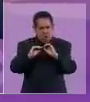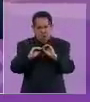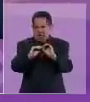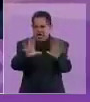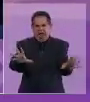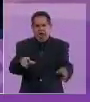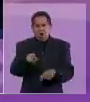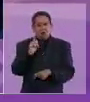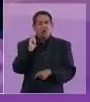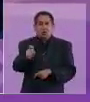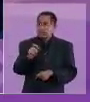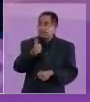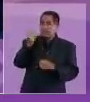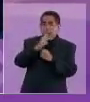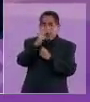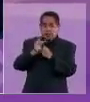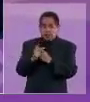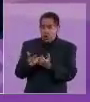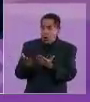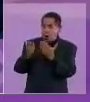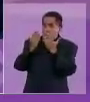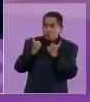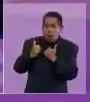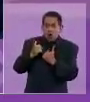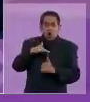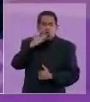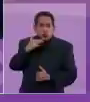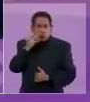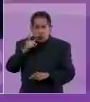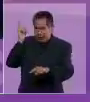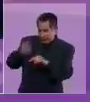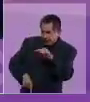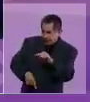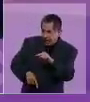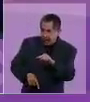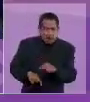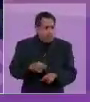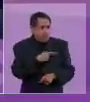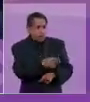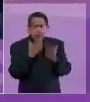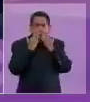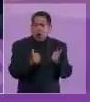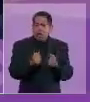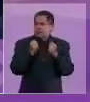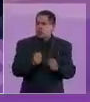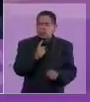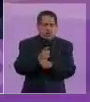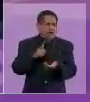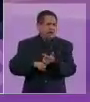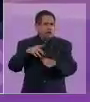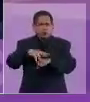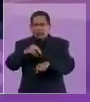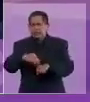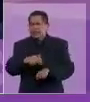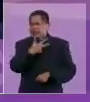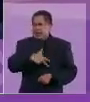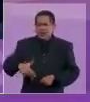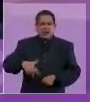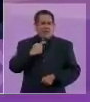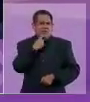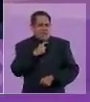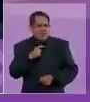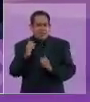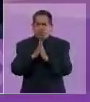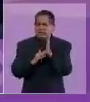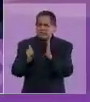que en los países donde no hay corrupción no hay pobreza, no hay inseguridad, no hay violencia. Suecia, Dinamarca, Noruega, Finlandia, Nueva